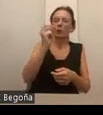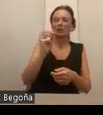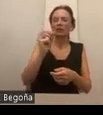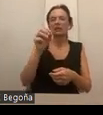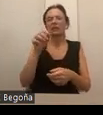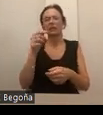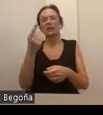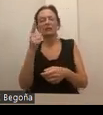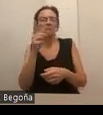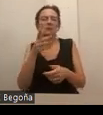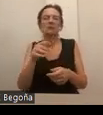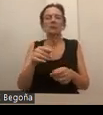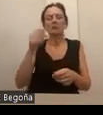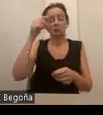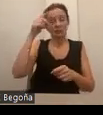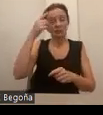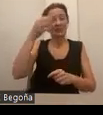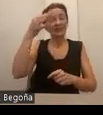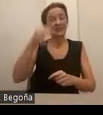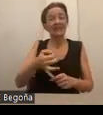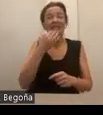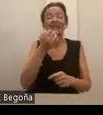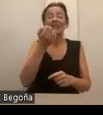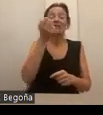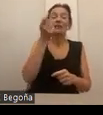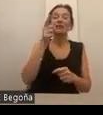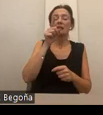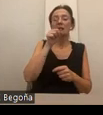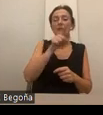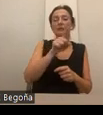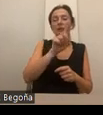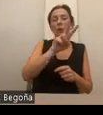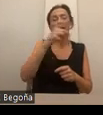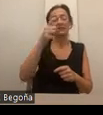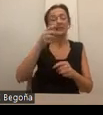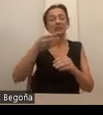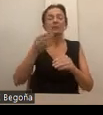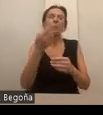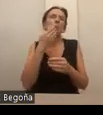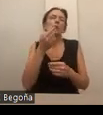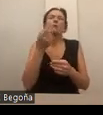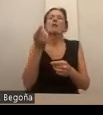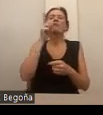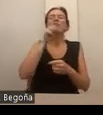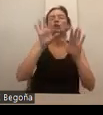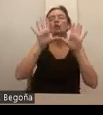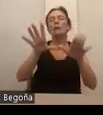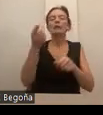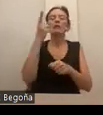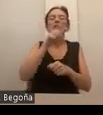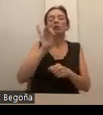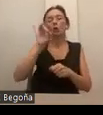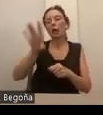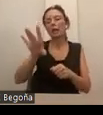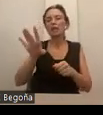126, 2 resultados por encima de 126 es el diagnóstico de diabetes, pues que son 110, 115, 120, por ejemplo, que tengan